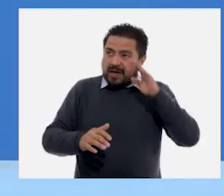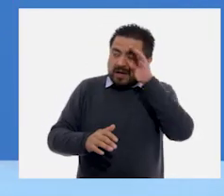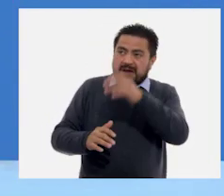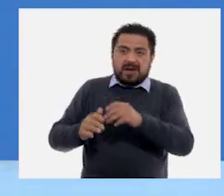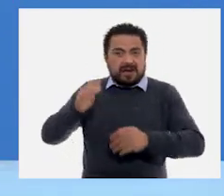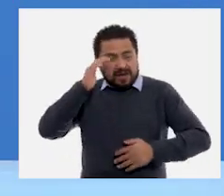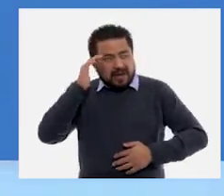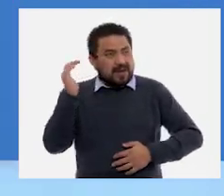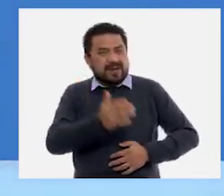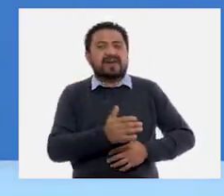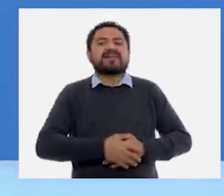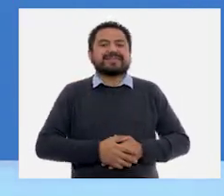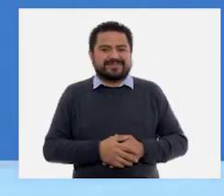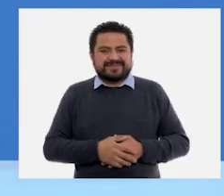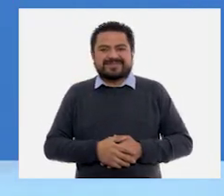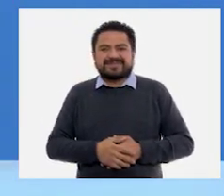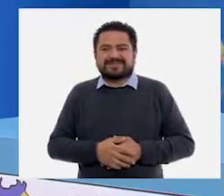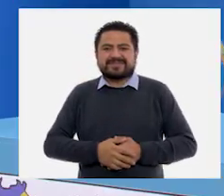Hola.